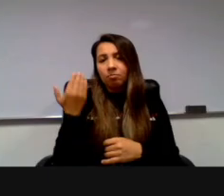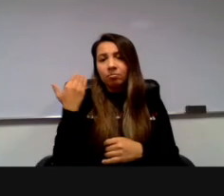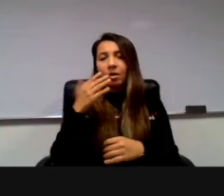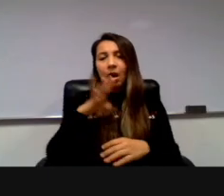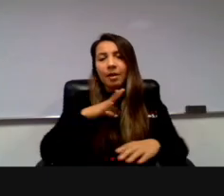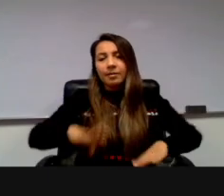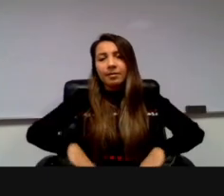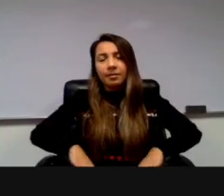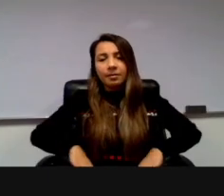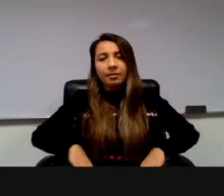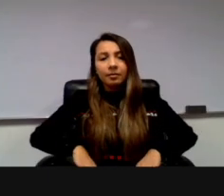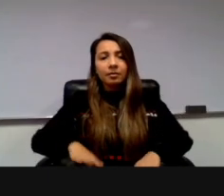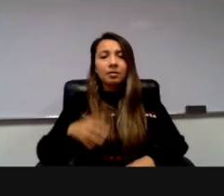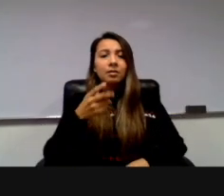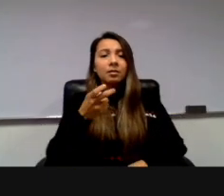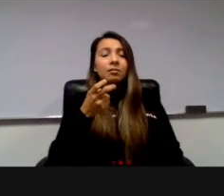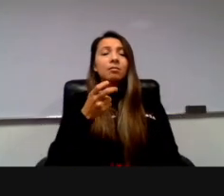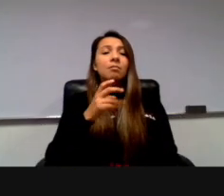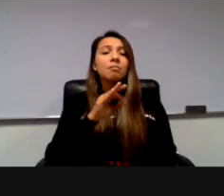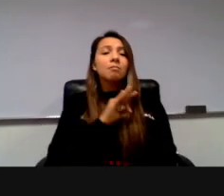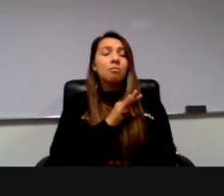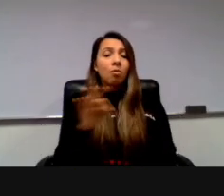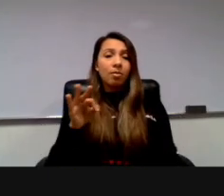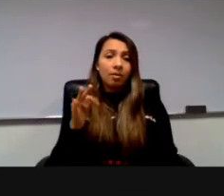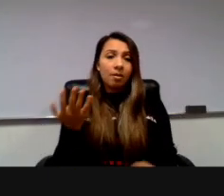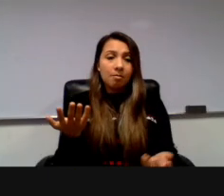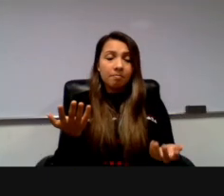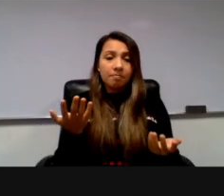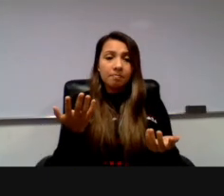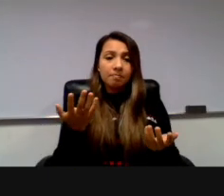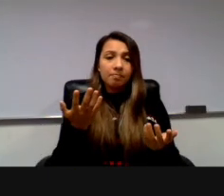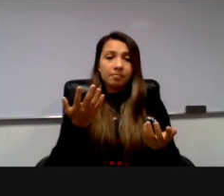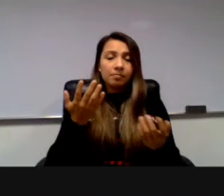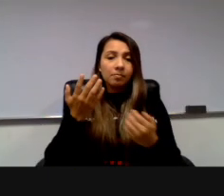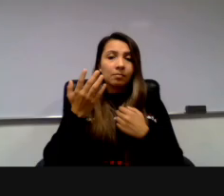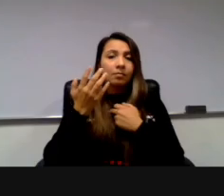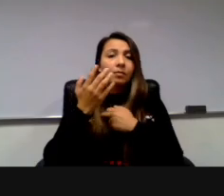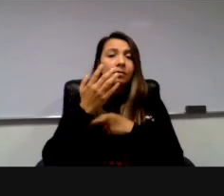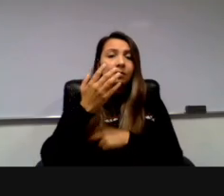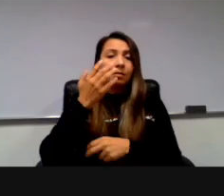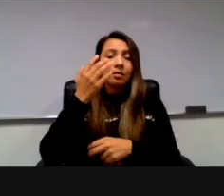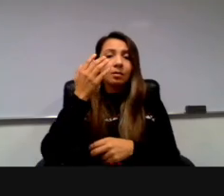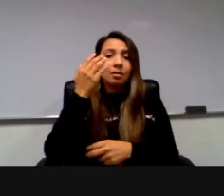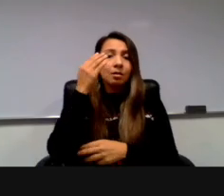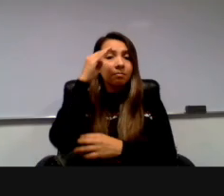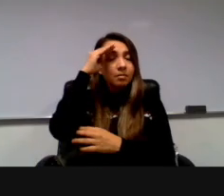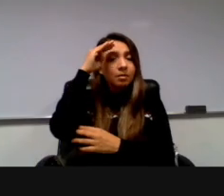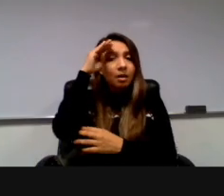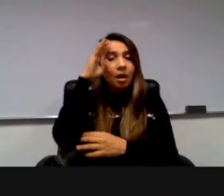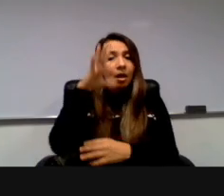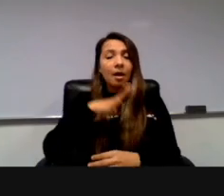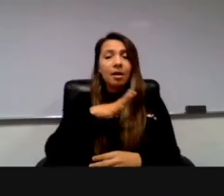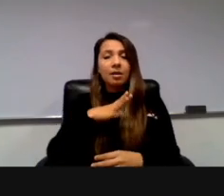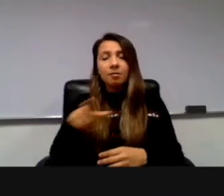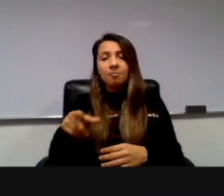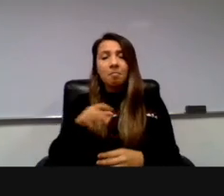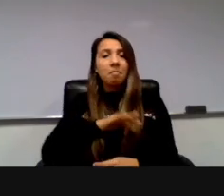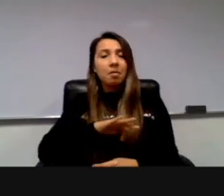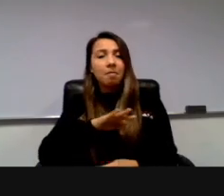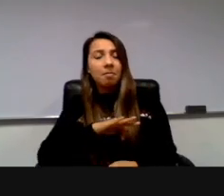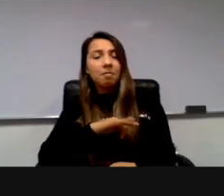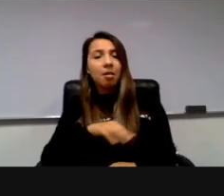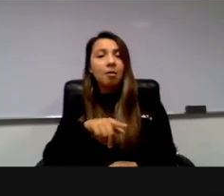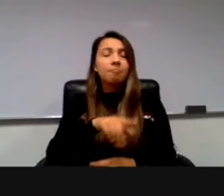esta característica, ¿no? Solamente podemos sugerir que tales reconstrucciones son más probables que otras, ¿no? Pero